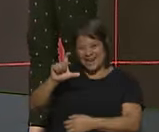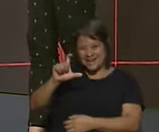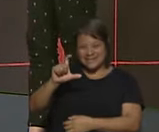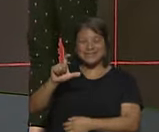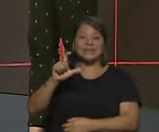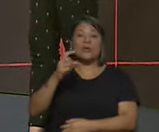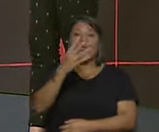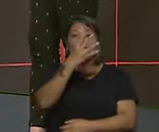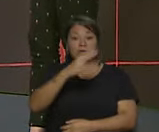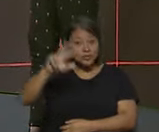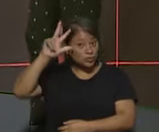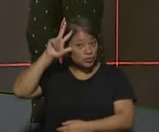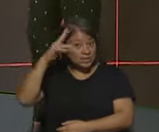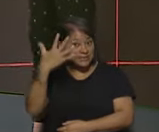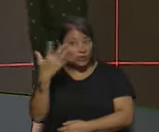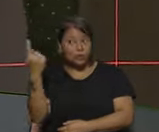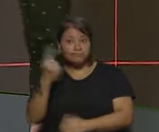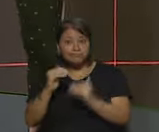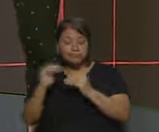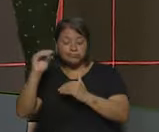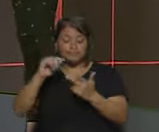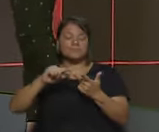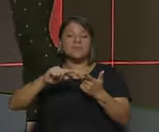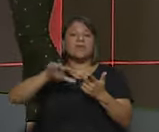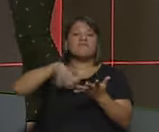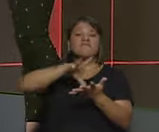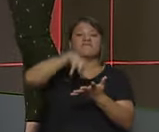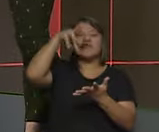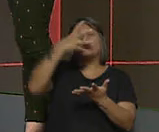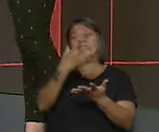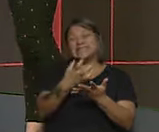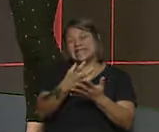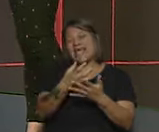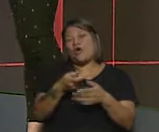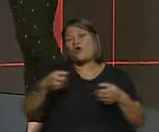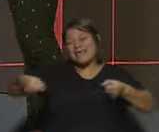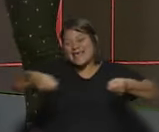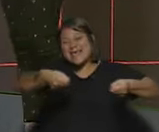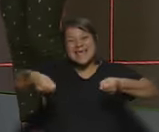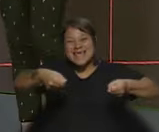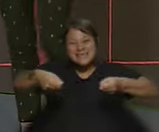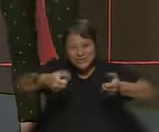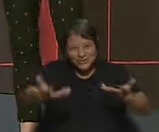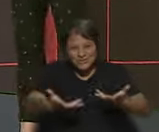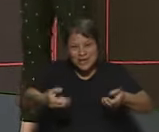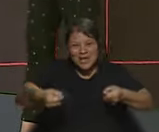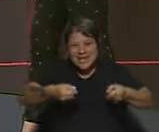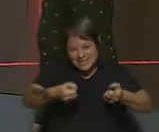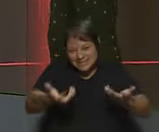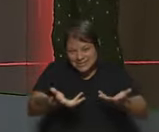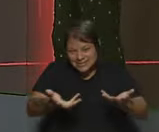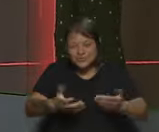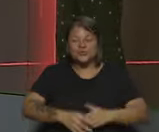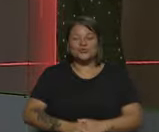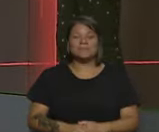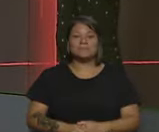485 por. los fideos secos los guiseros algo que uno come eh Como alimento de primera necesidad en